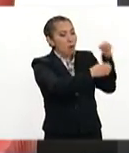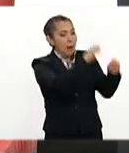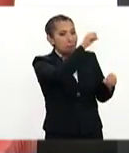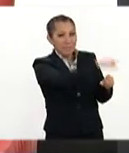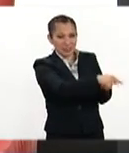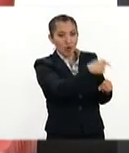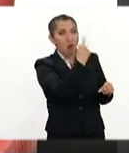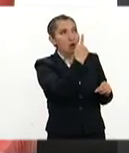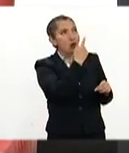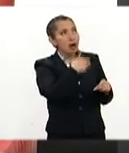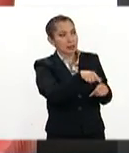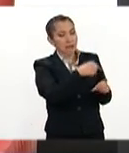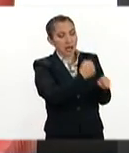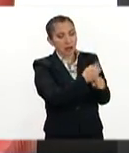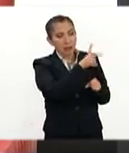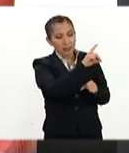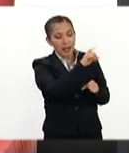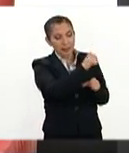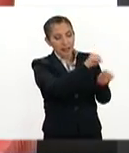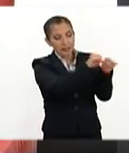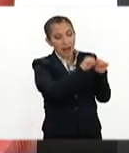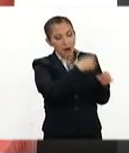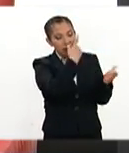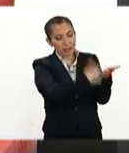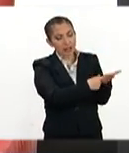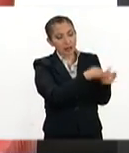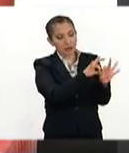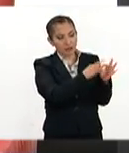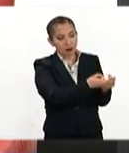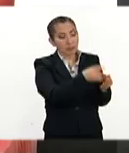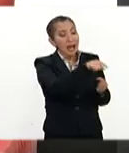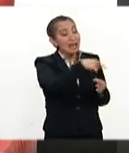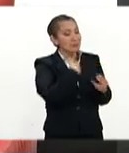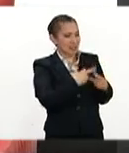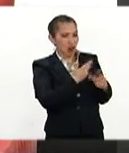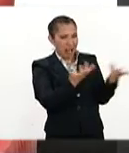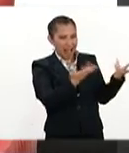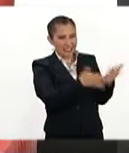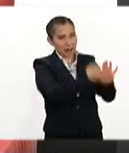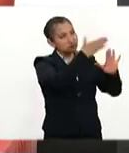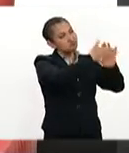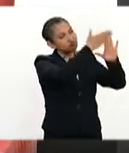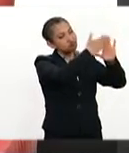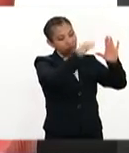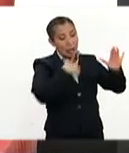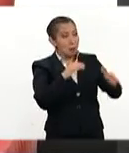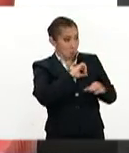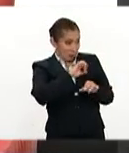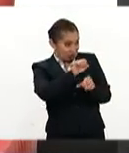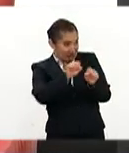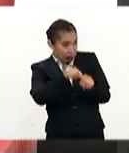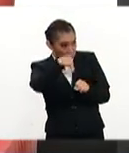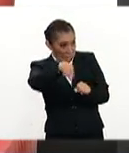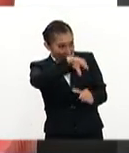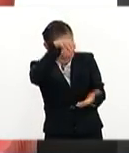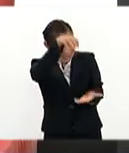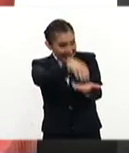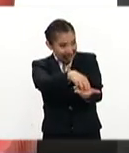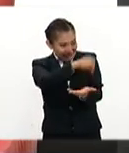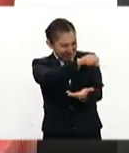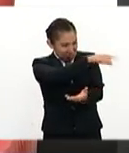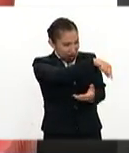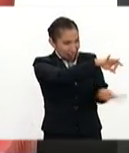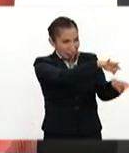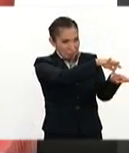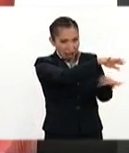En este año tuvimos más de 30 aulas en este modelo y es que el constructor, el desarrollador, nos permite colocar el aula dentro de la obra en